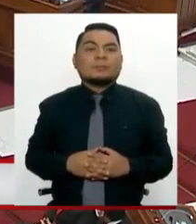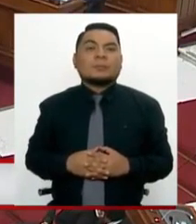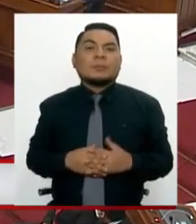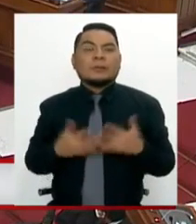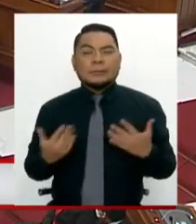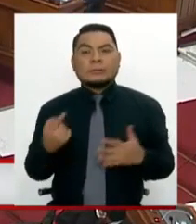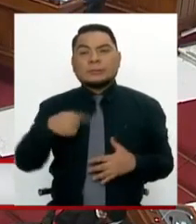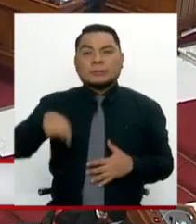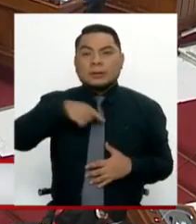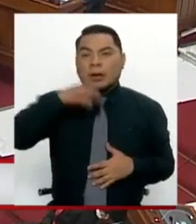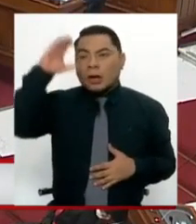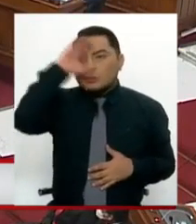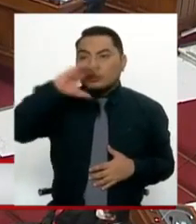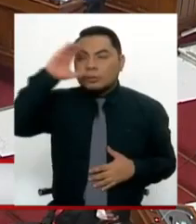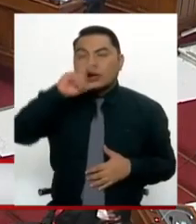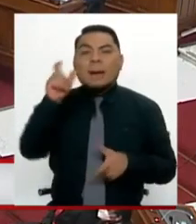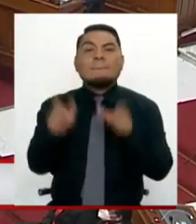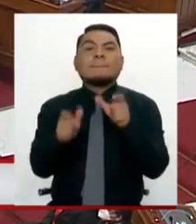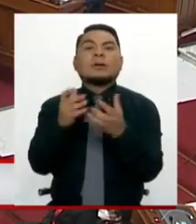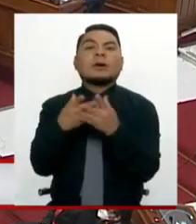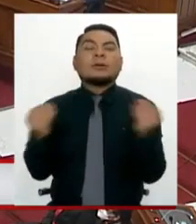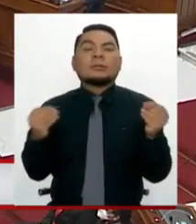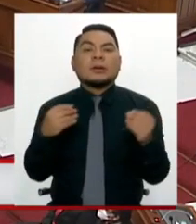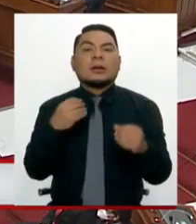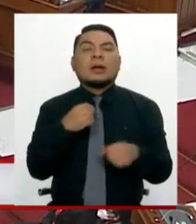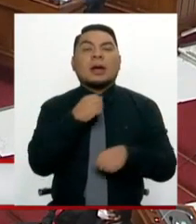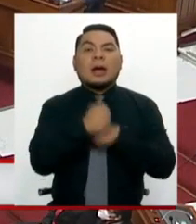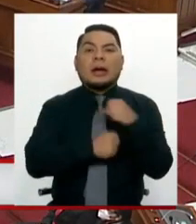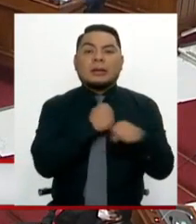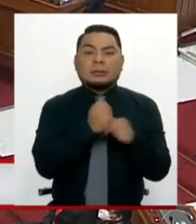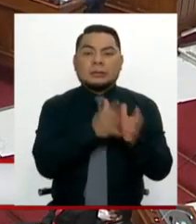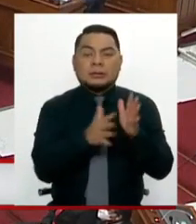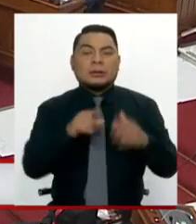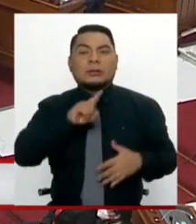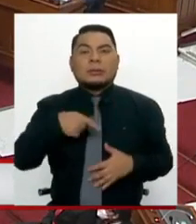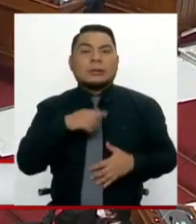Búsqueda de personas desaparecidas en el periodo de violencia